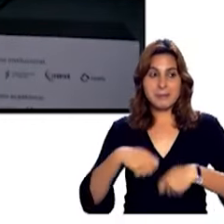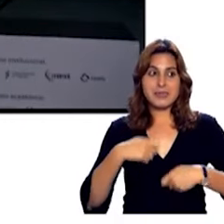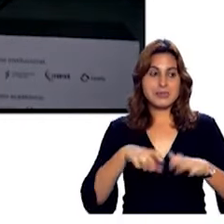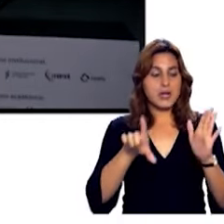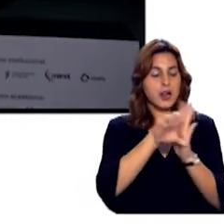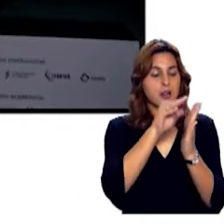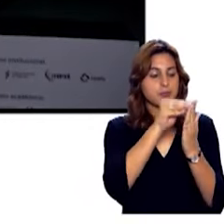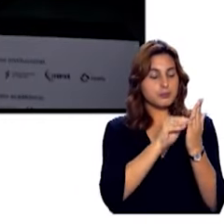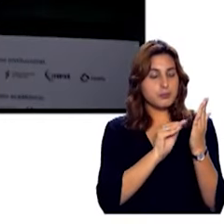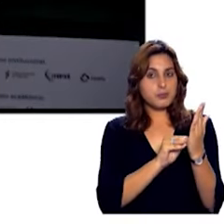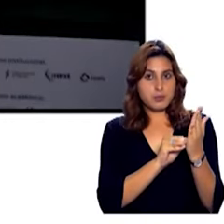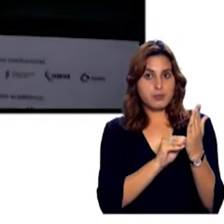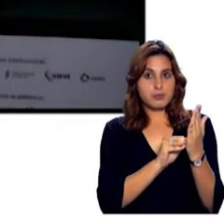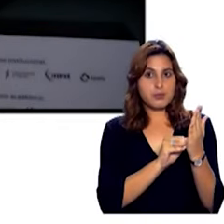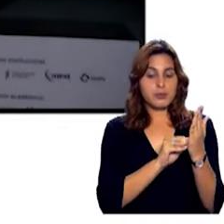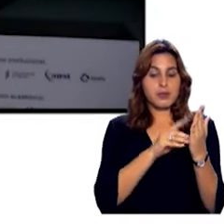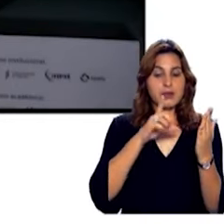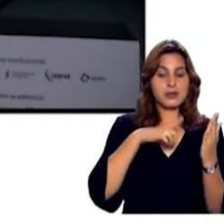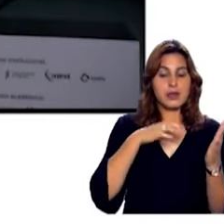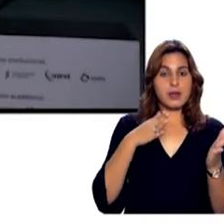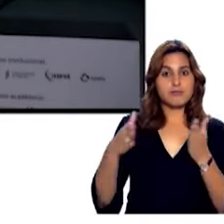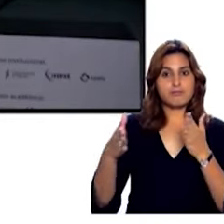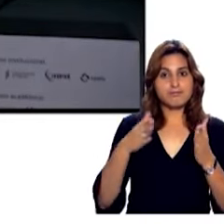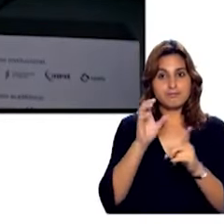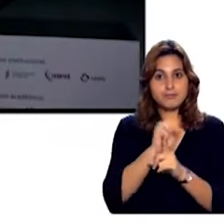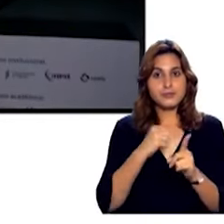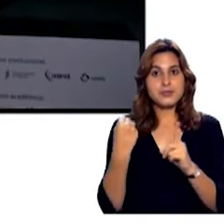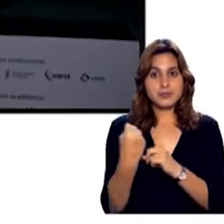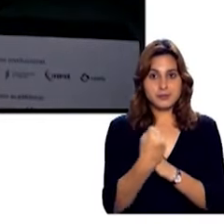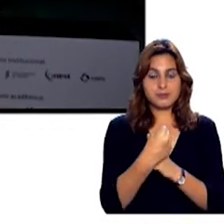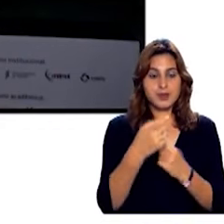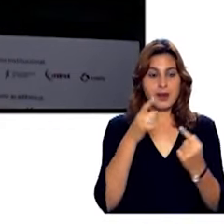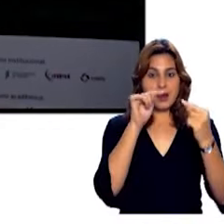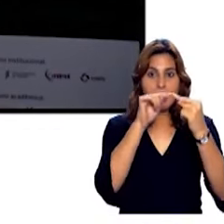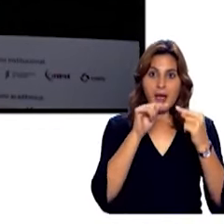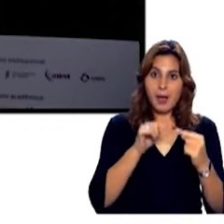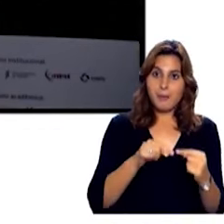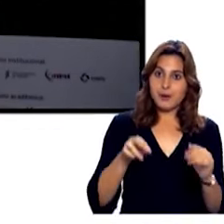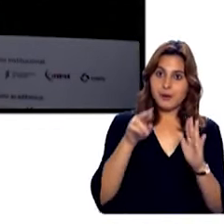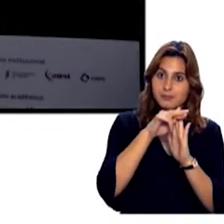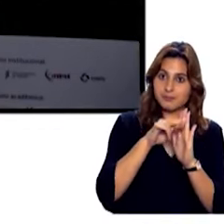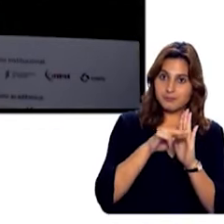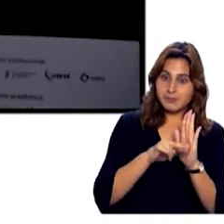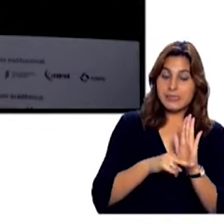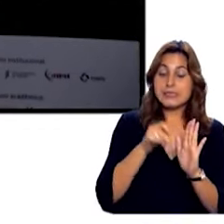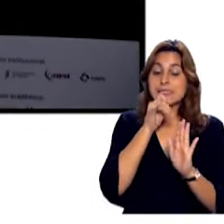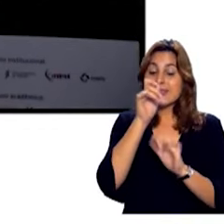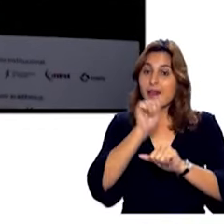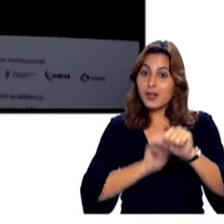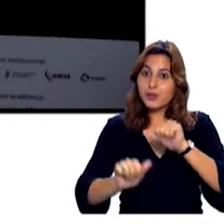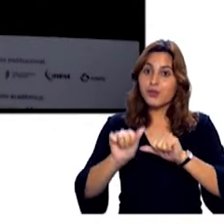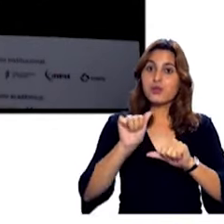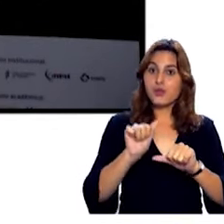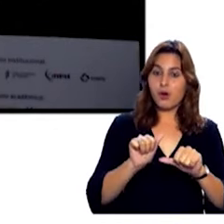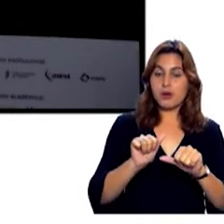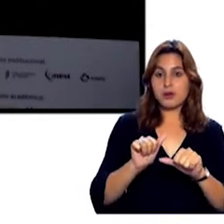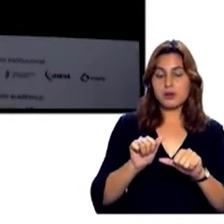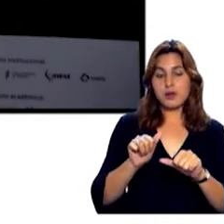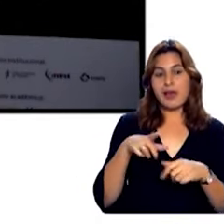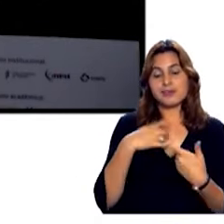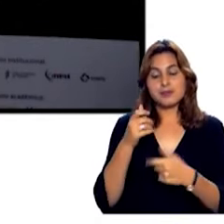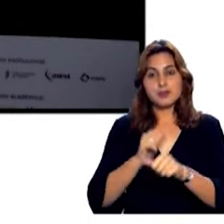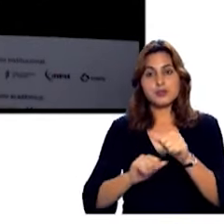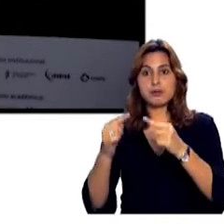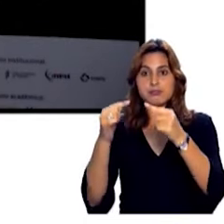social del momento que se aplica las normas ese momento es cambiante por tanto Hay que cambiar también los modelos de aplicación de la Norma Pero